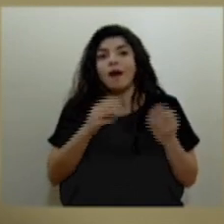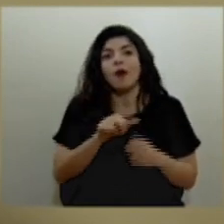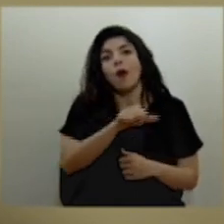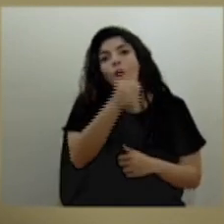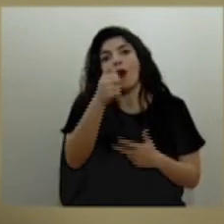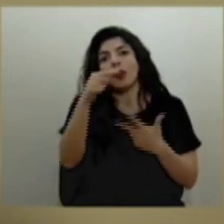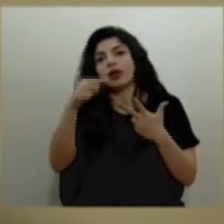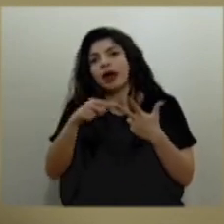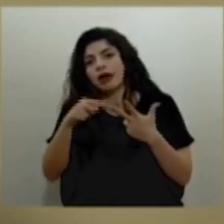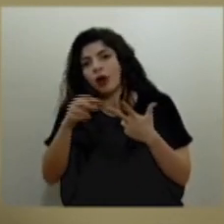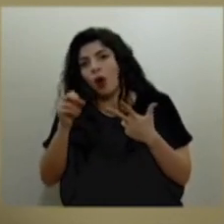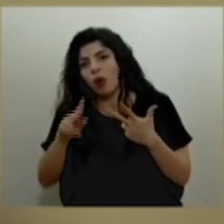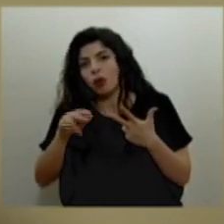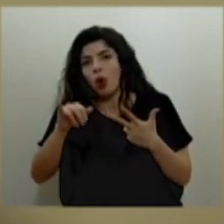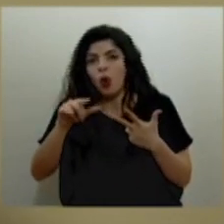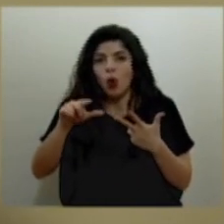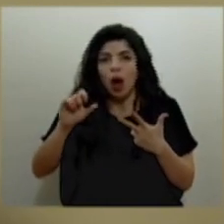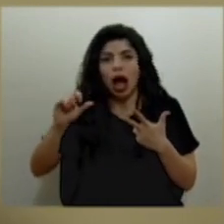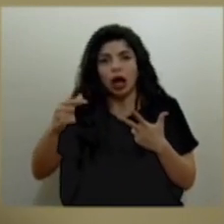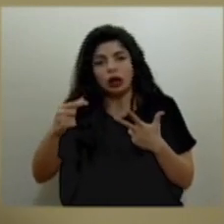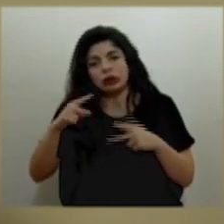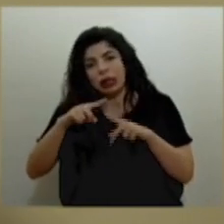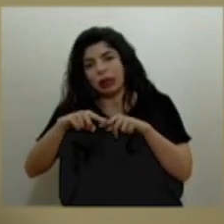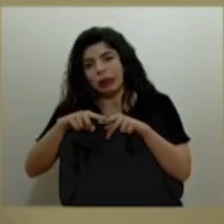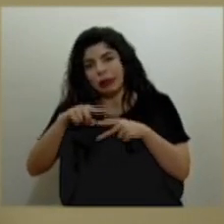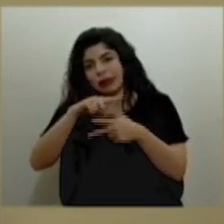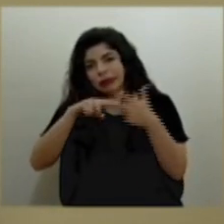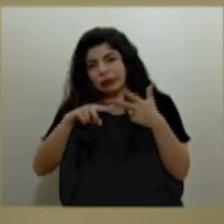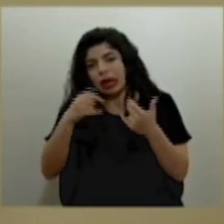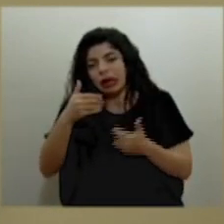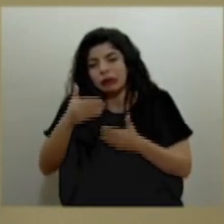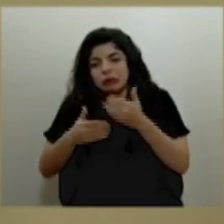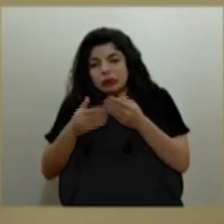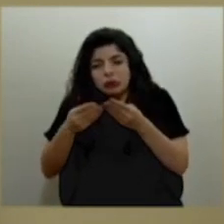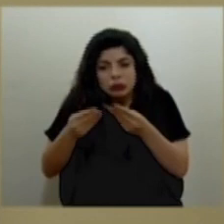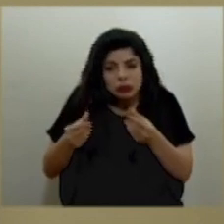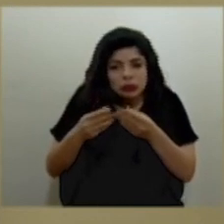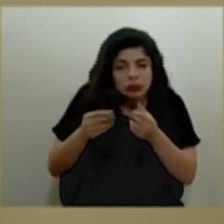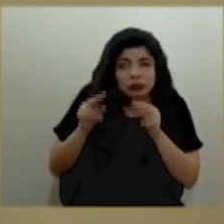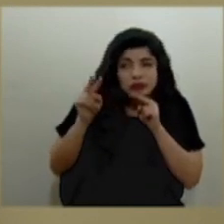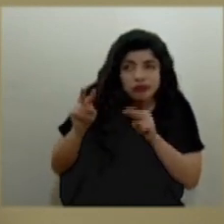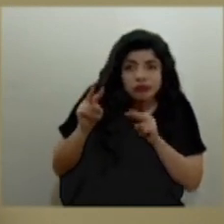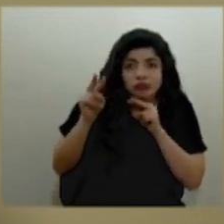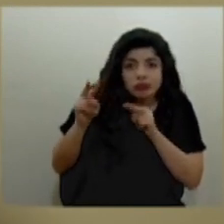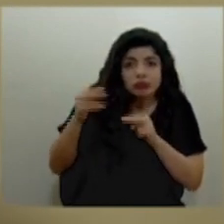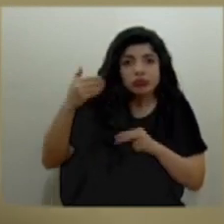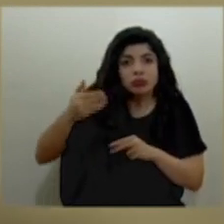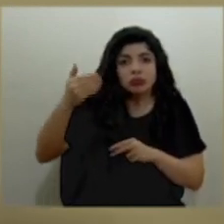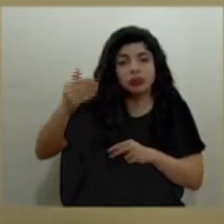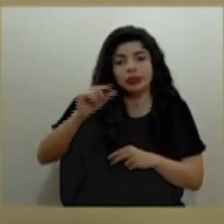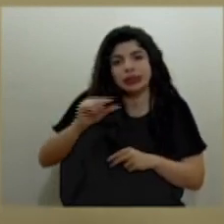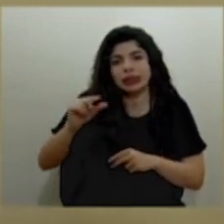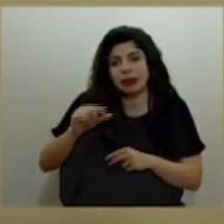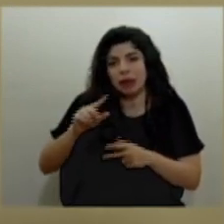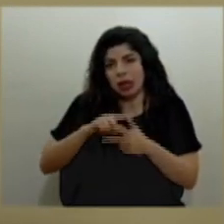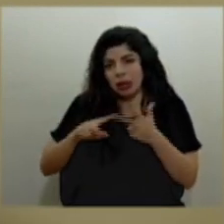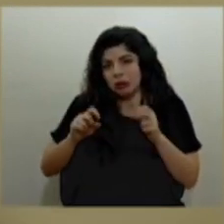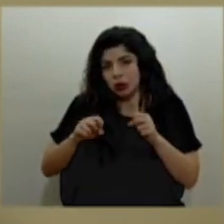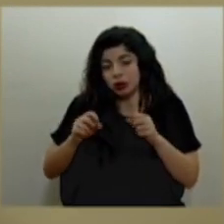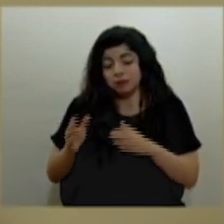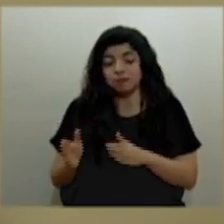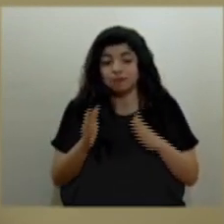ventana para julio-agosto. Eso es algo que vamos resolviendo, visibilizando cada semana. En el caso